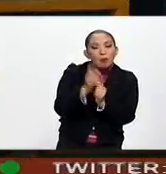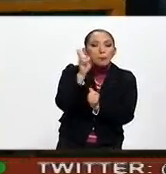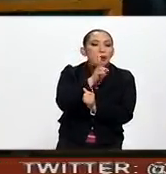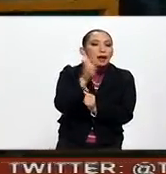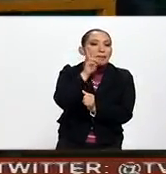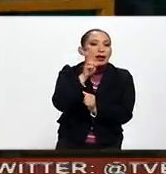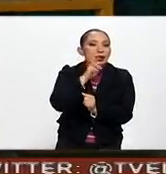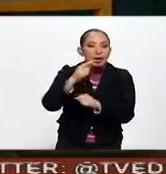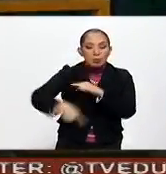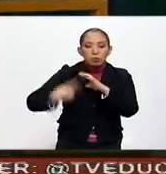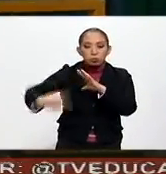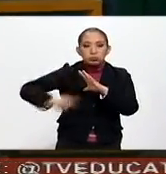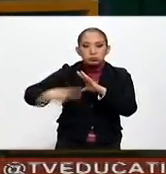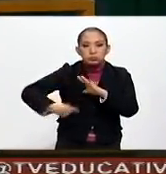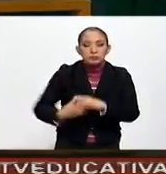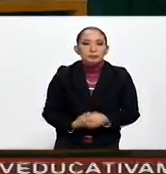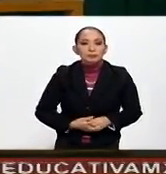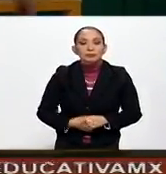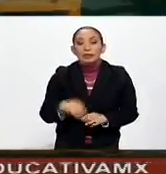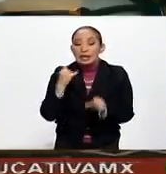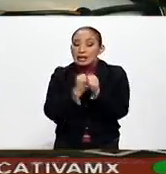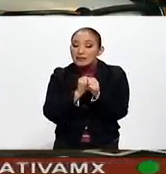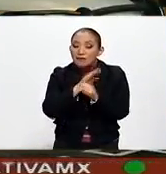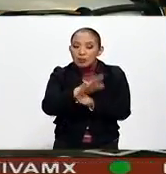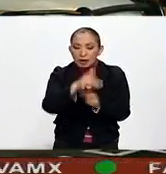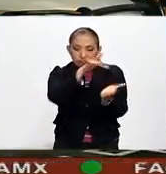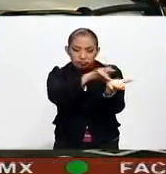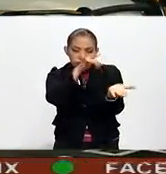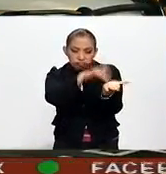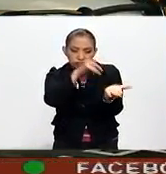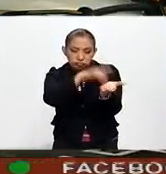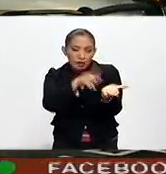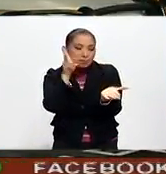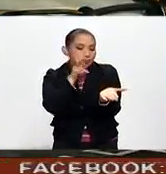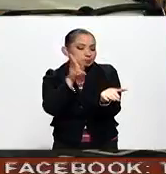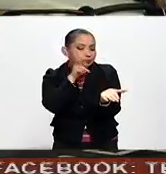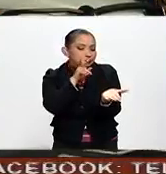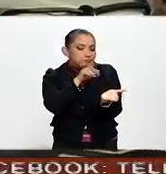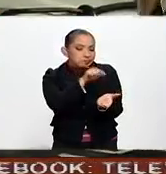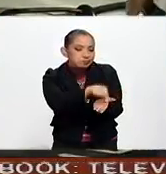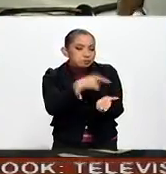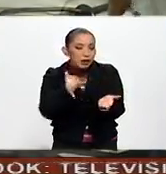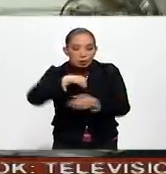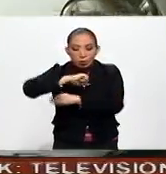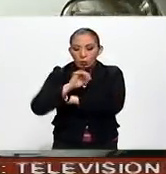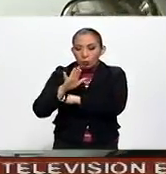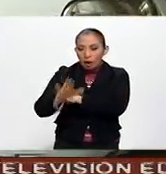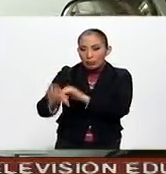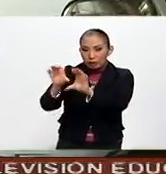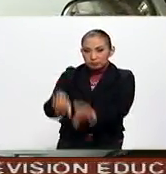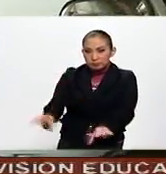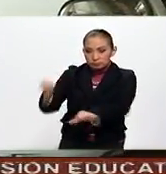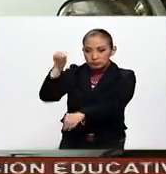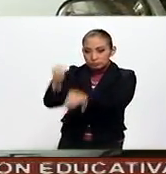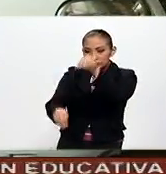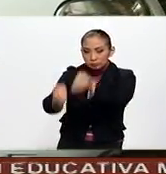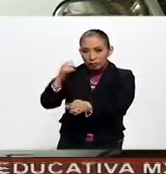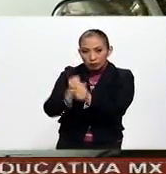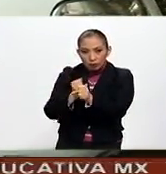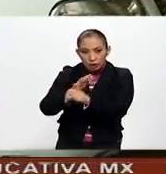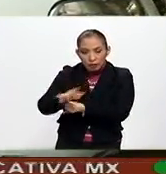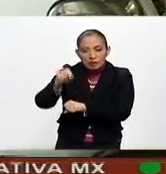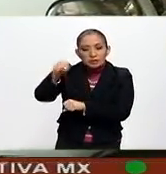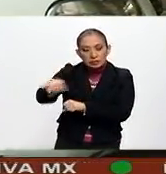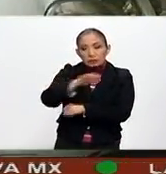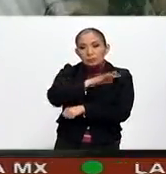prueba dinámica. La información obtenida en las verificaciones se almacenará en una plataforma de información,